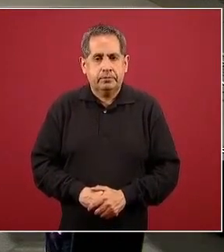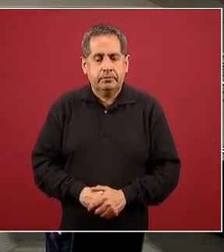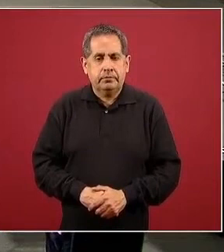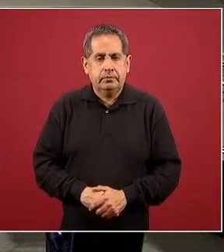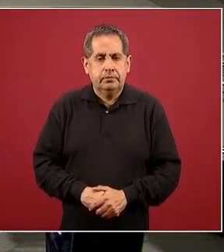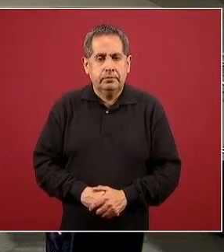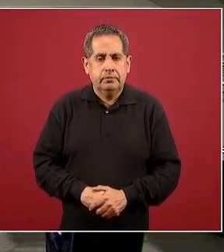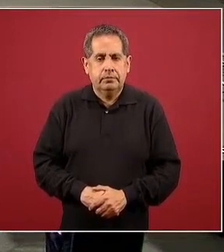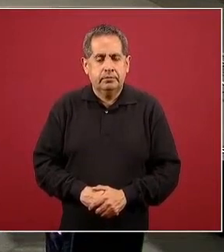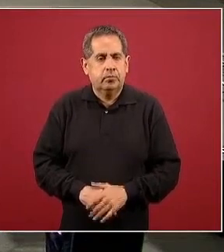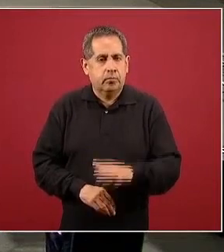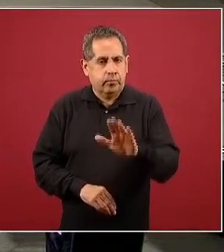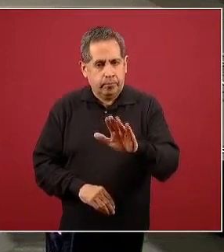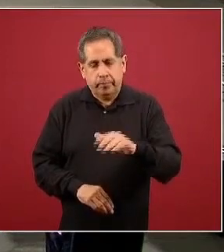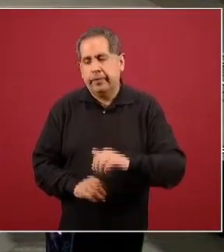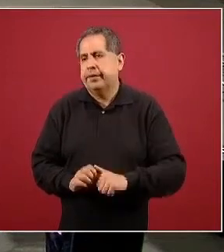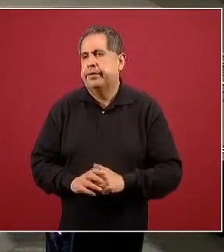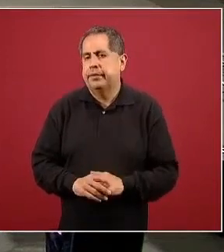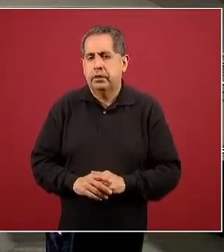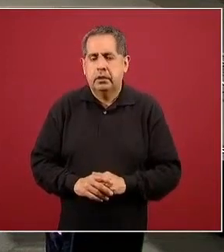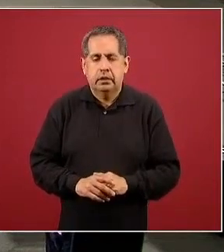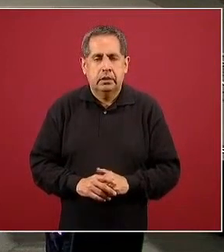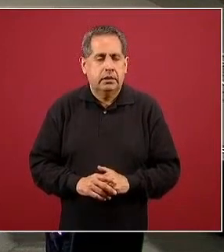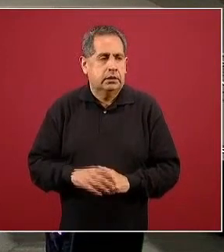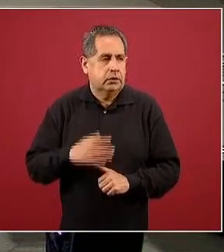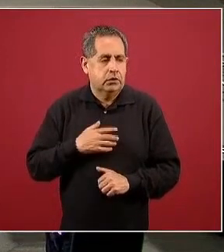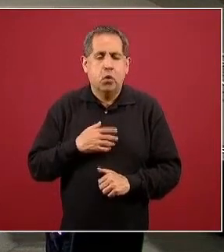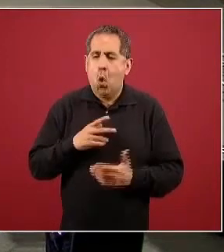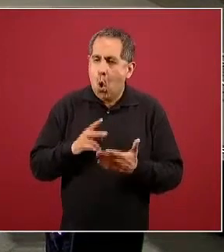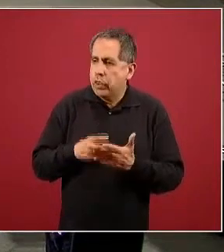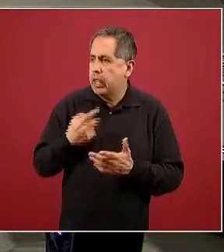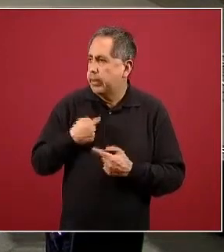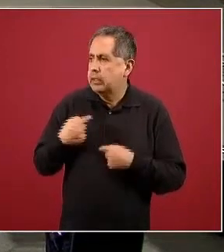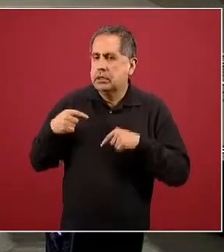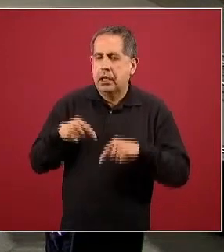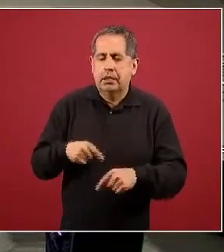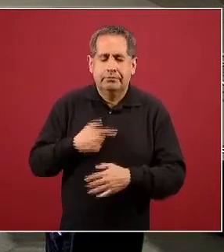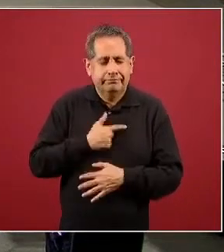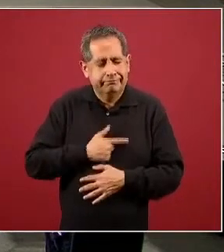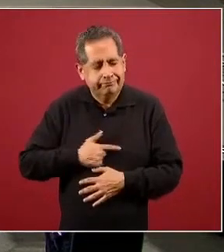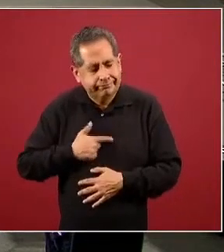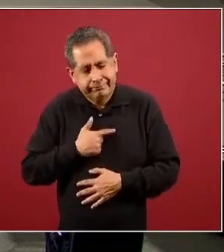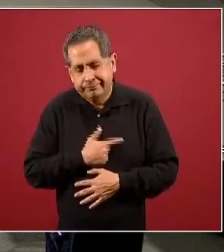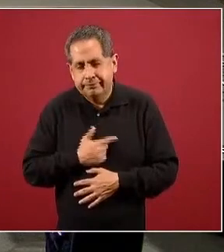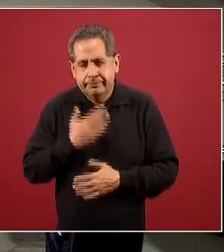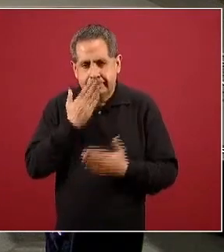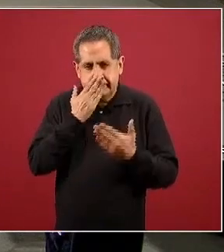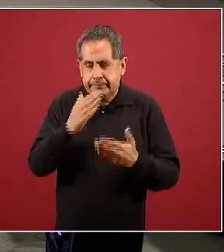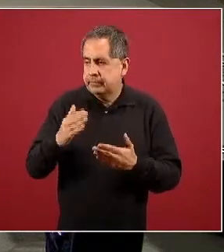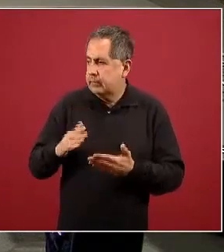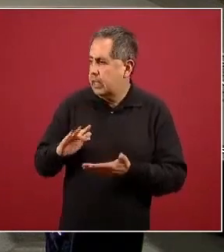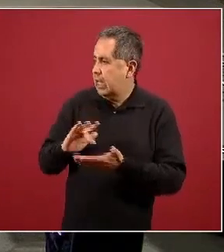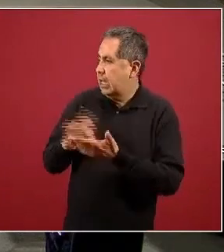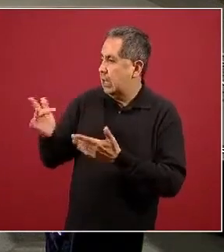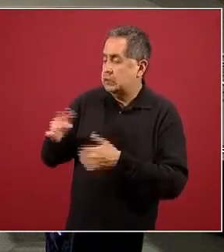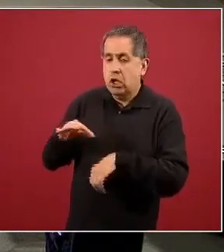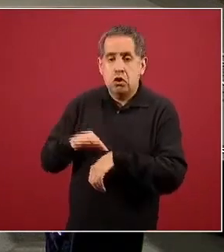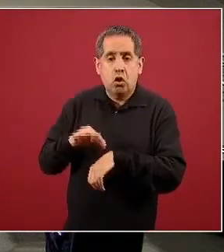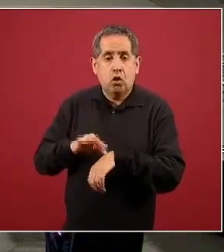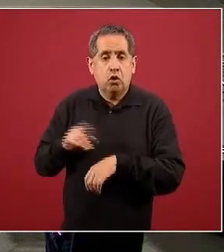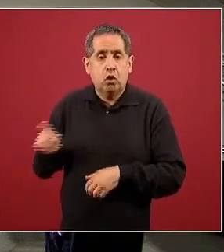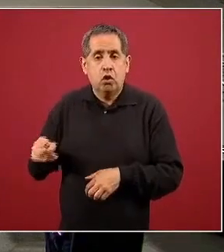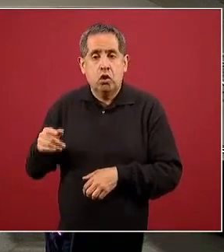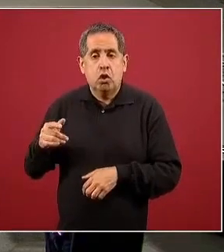pues antes que nada es un gusto estar nuevamente aquí con todos ustedes. Muchísimas gracias al